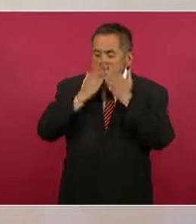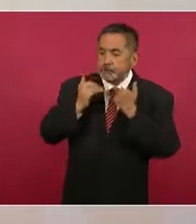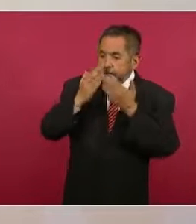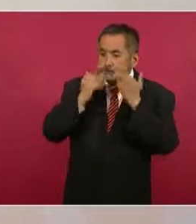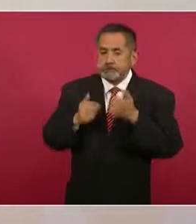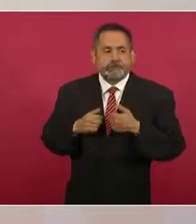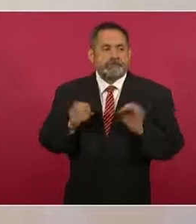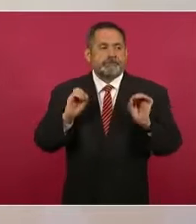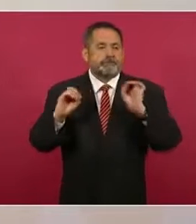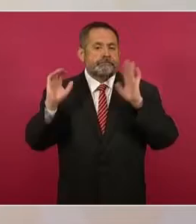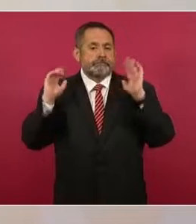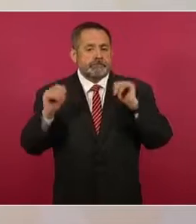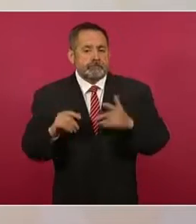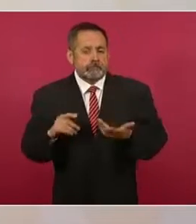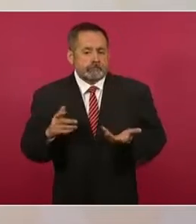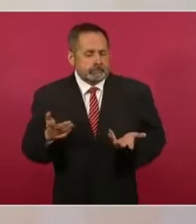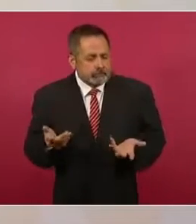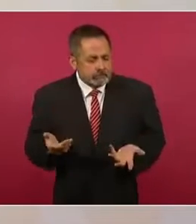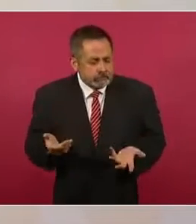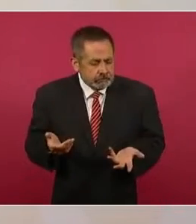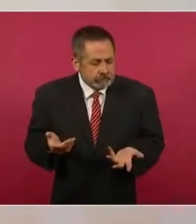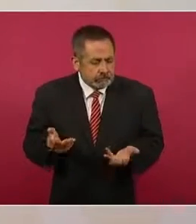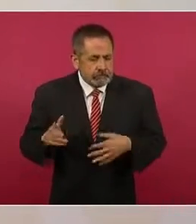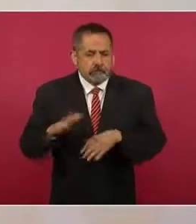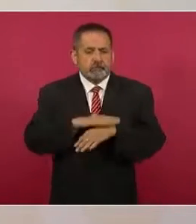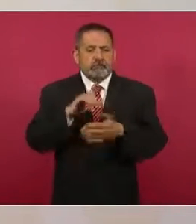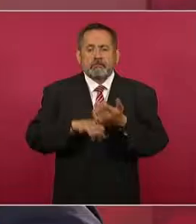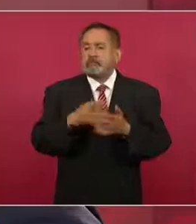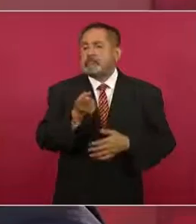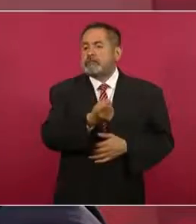porque los profesionales de la medicina